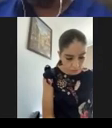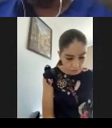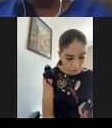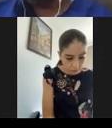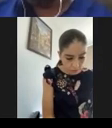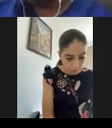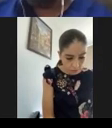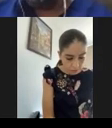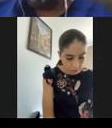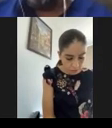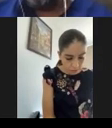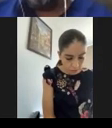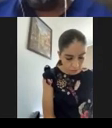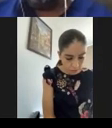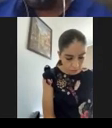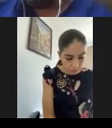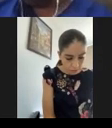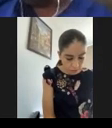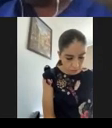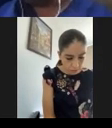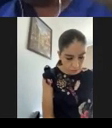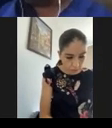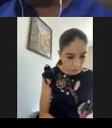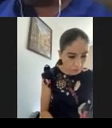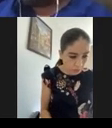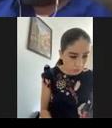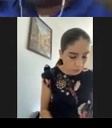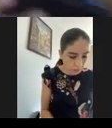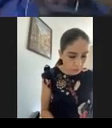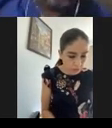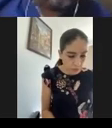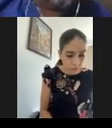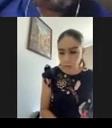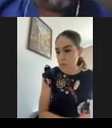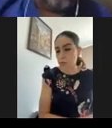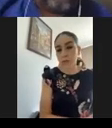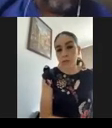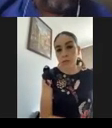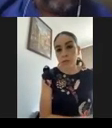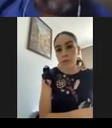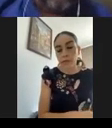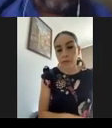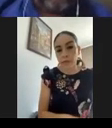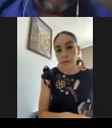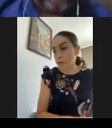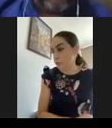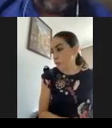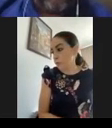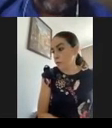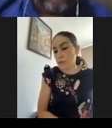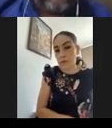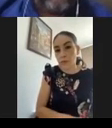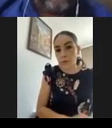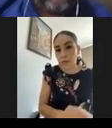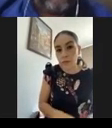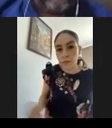año anterior, del 2020, al 15 de enero de este año. Fueron al final del día 7 talleres virtuales.